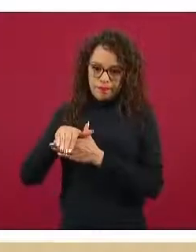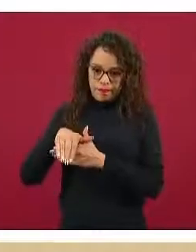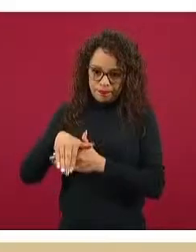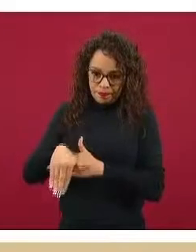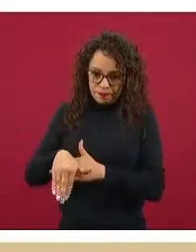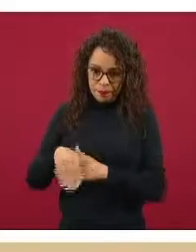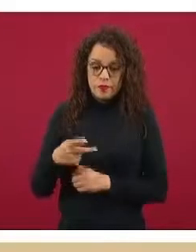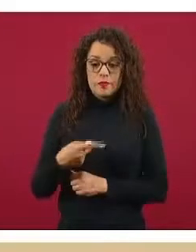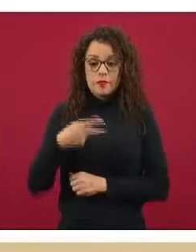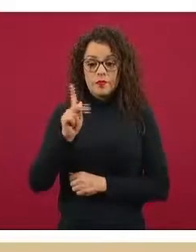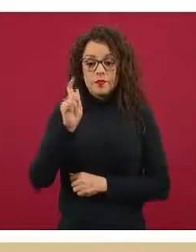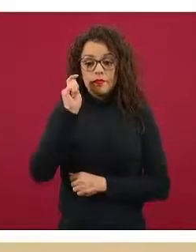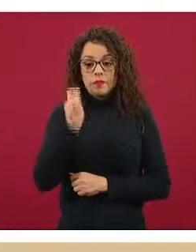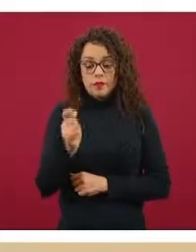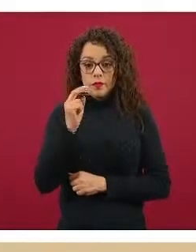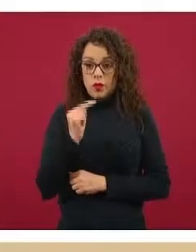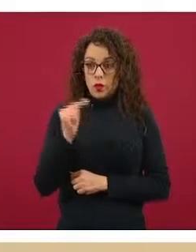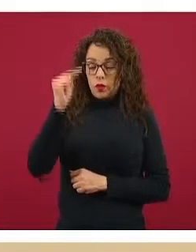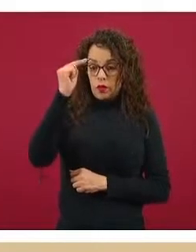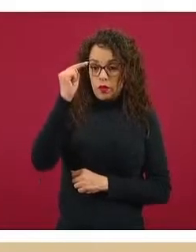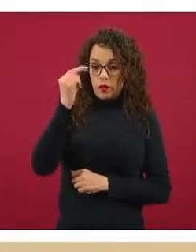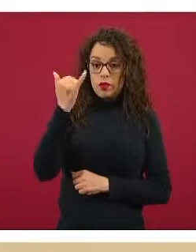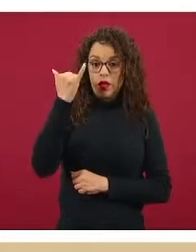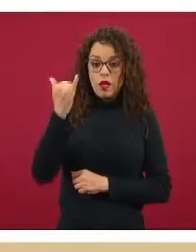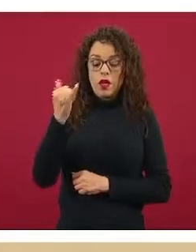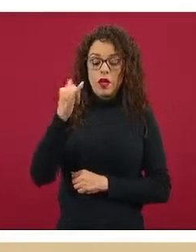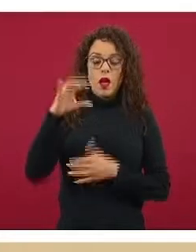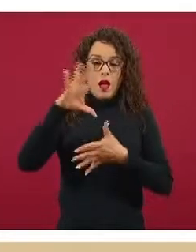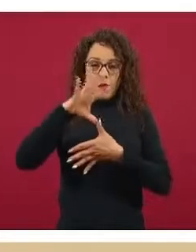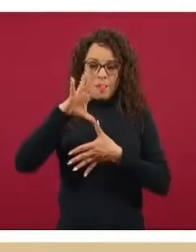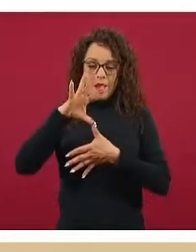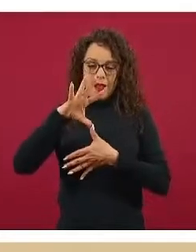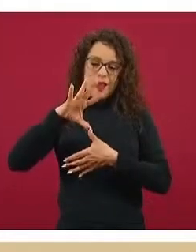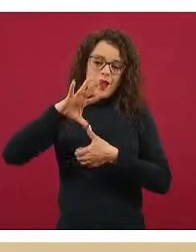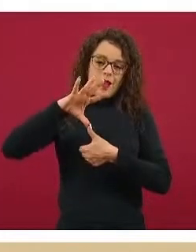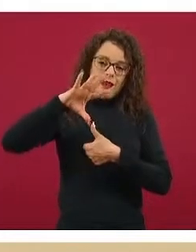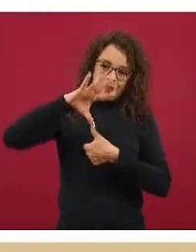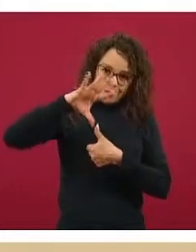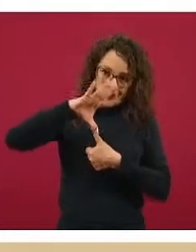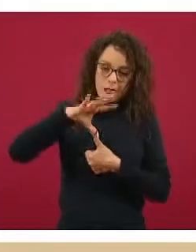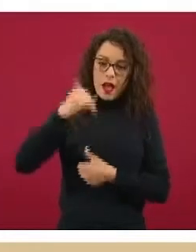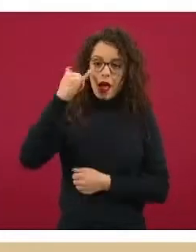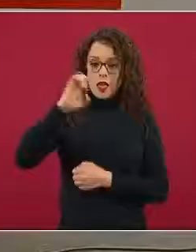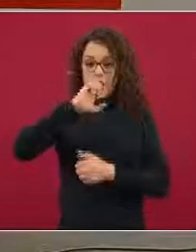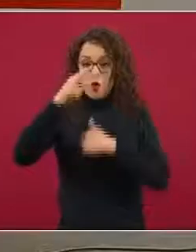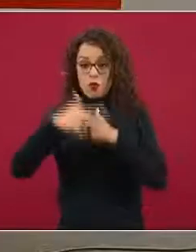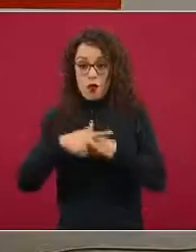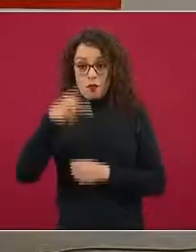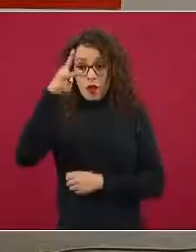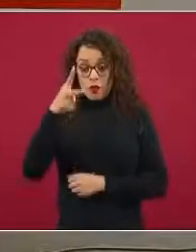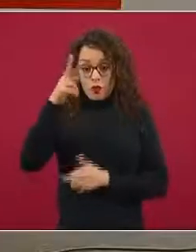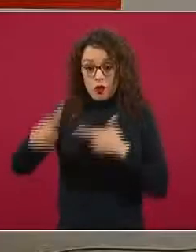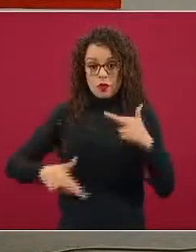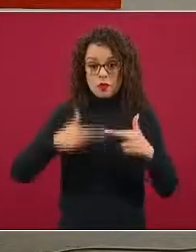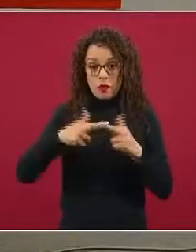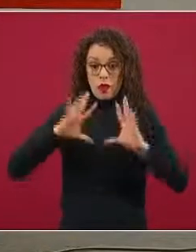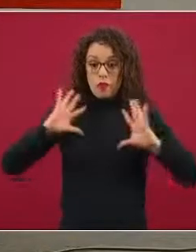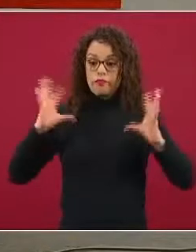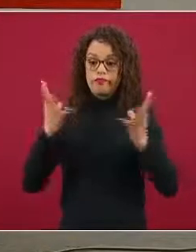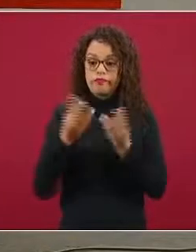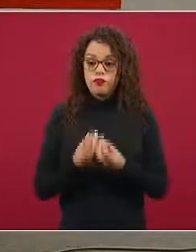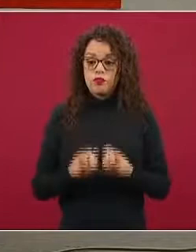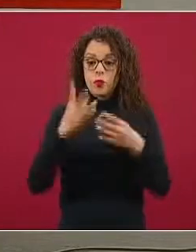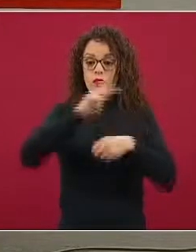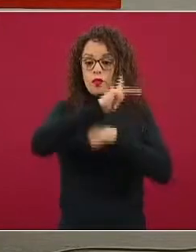que tanto América del Norte como Europa son las dos regiones cuya totalidad de sus países